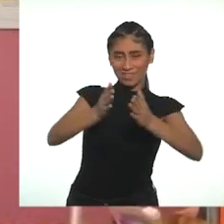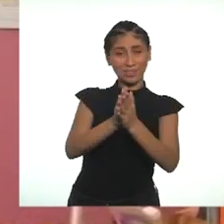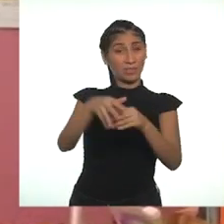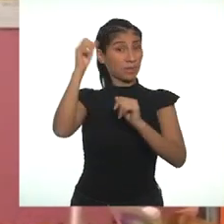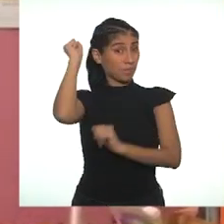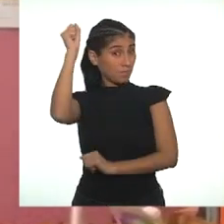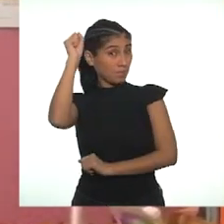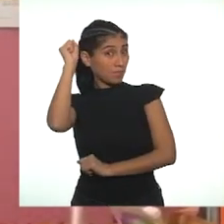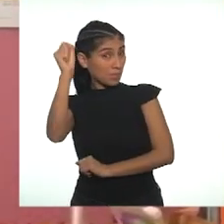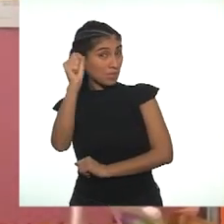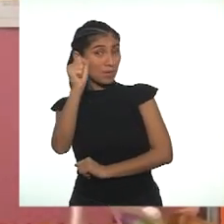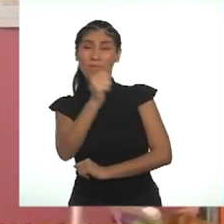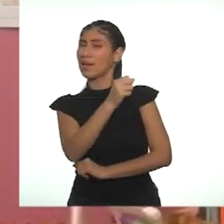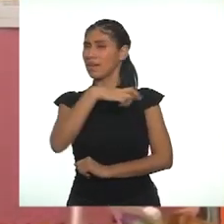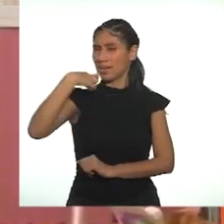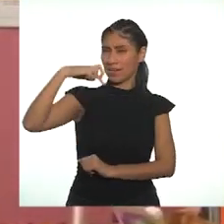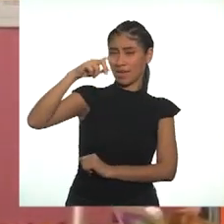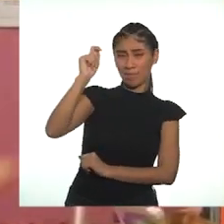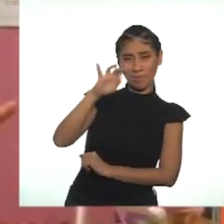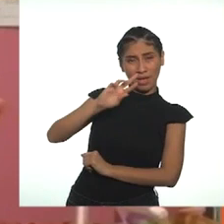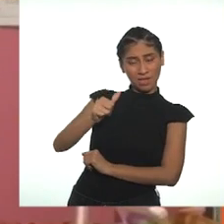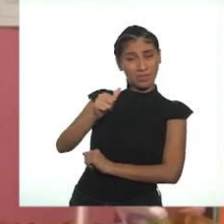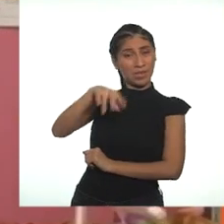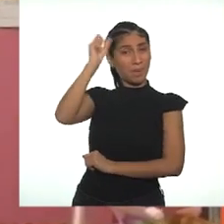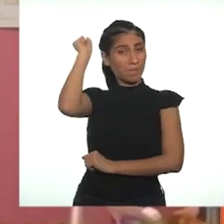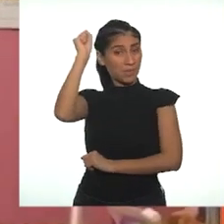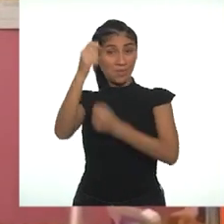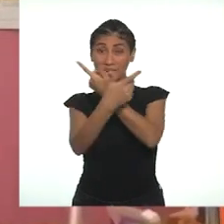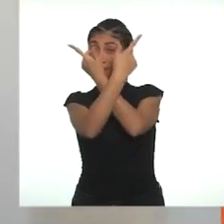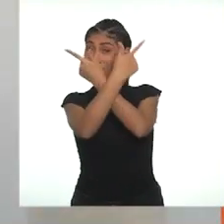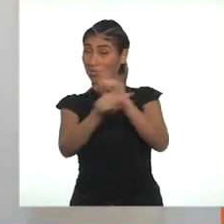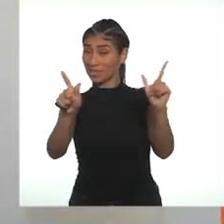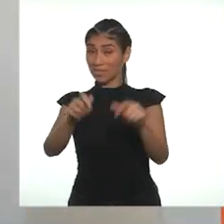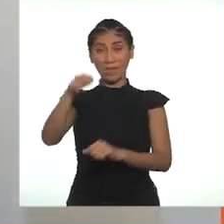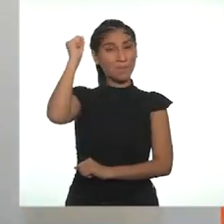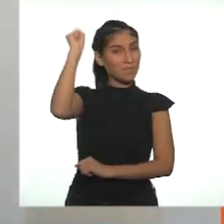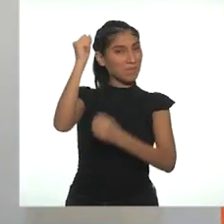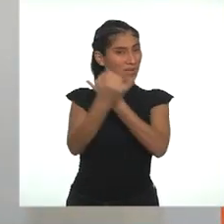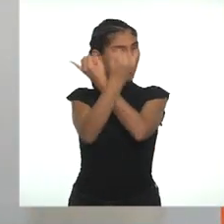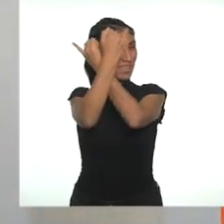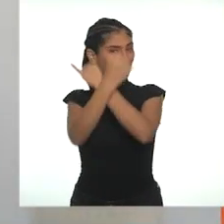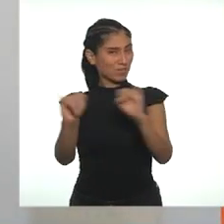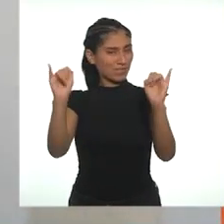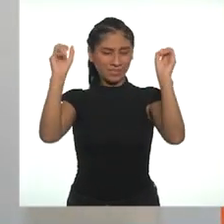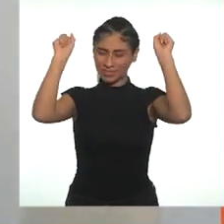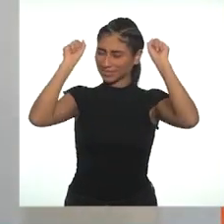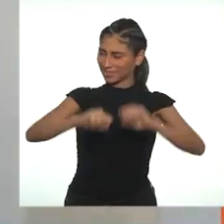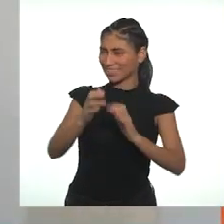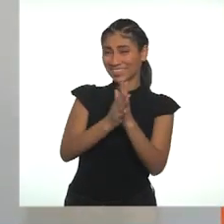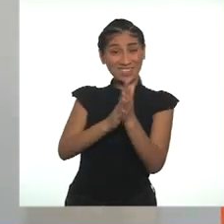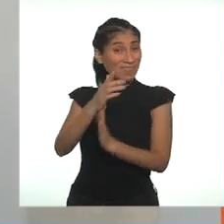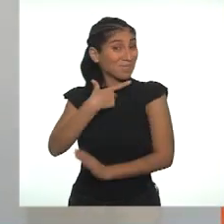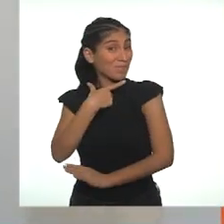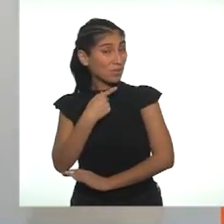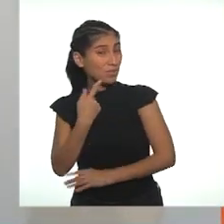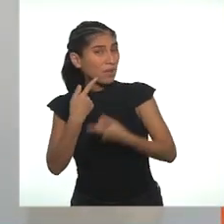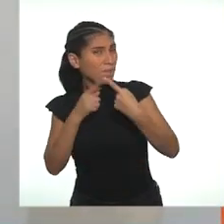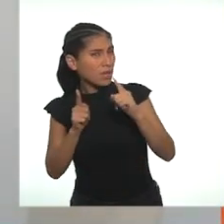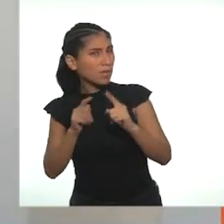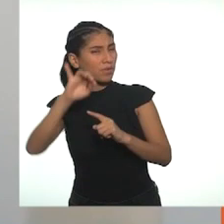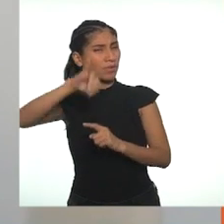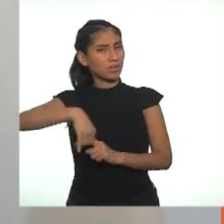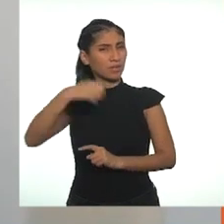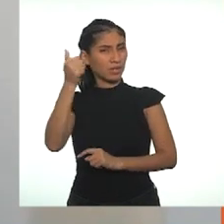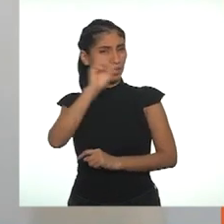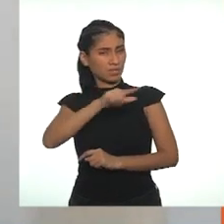¡Viva la patria! ¡Viva la libertad! ¡Viva la independencia! Sí, es un personaje que me gusta. Pero